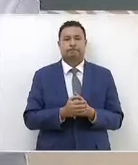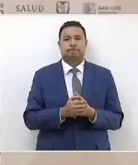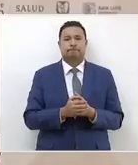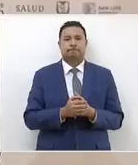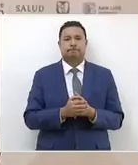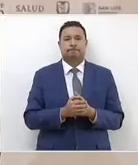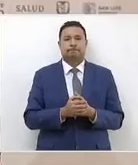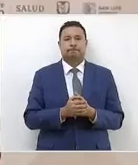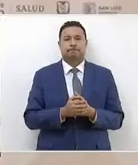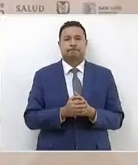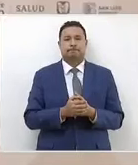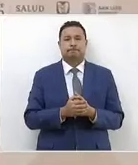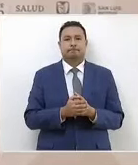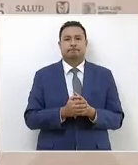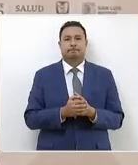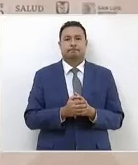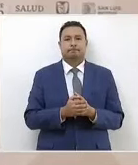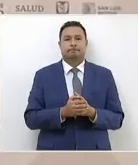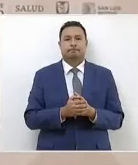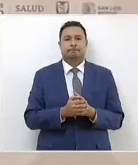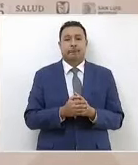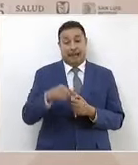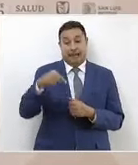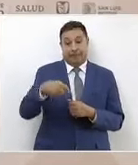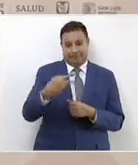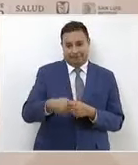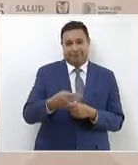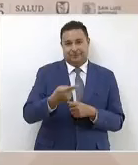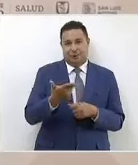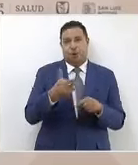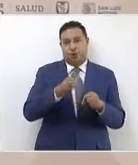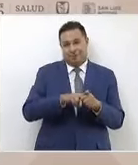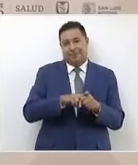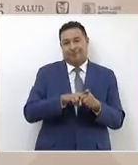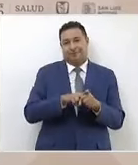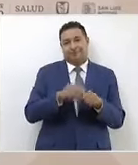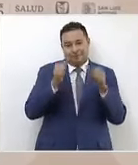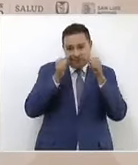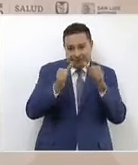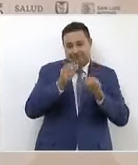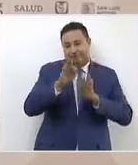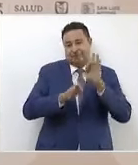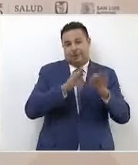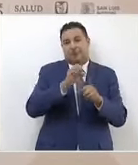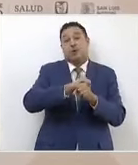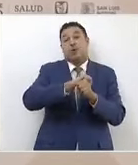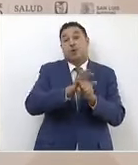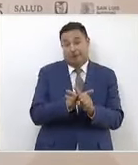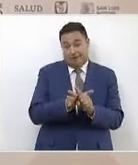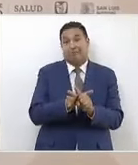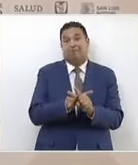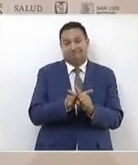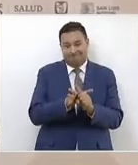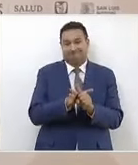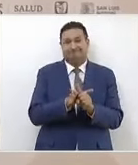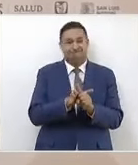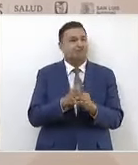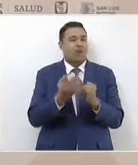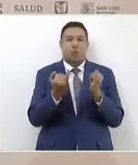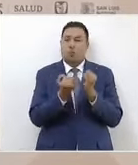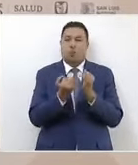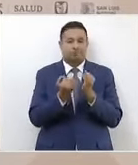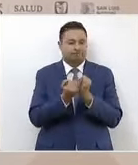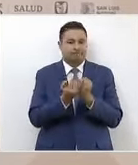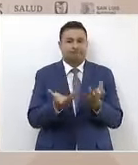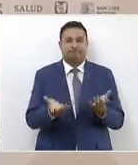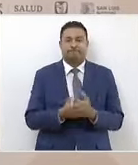pues poner en operación este hospital para enfrentar el COVID, así tuvimos